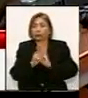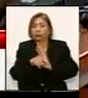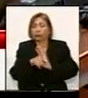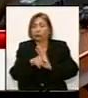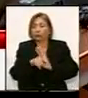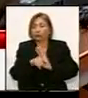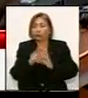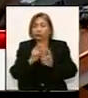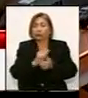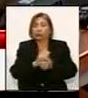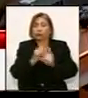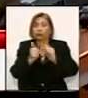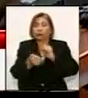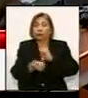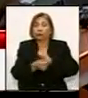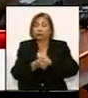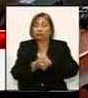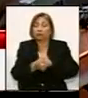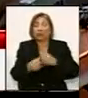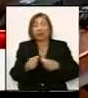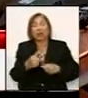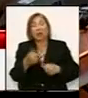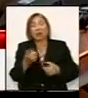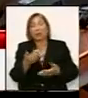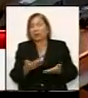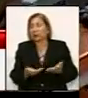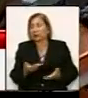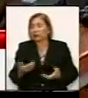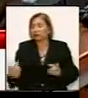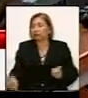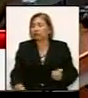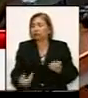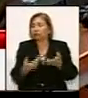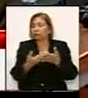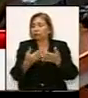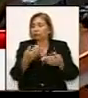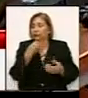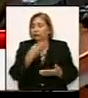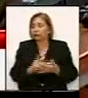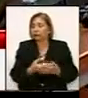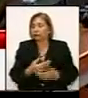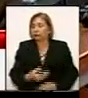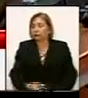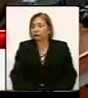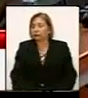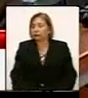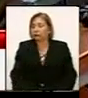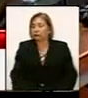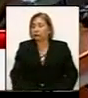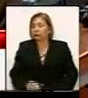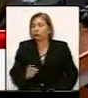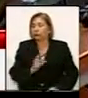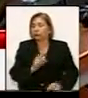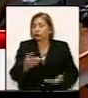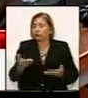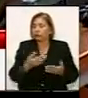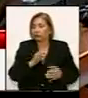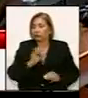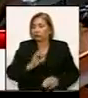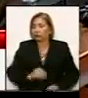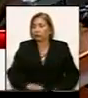habría introducido a otros que les va a dar el alcance del beneficio del bono agrario, lo cual no debería de ser,